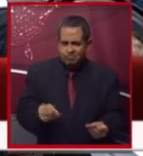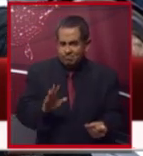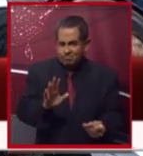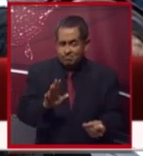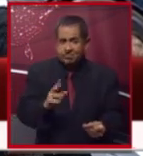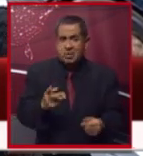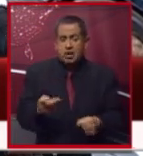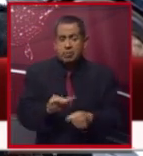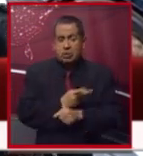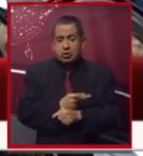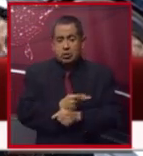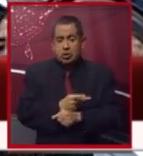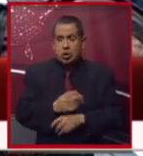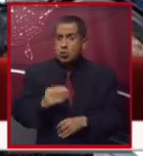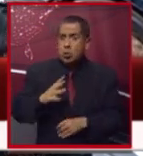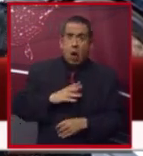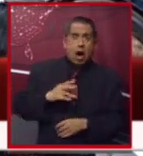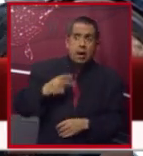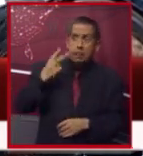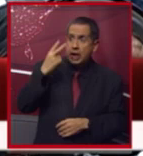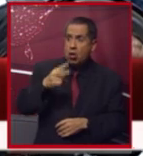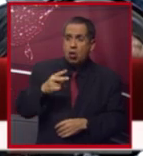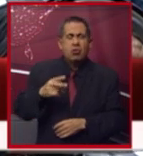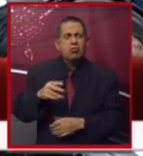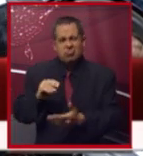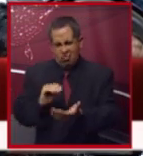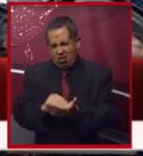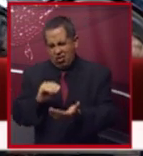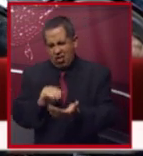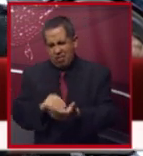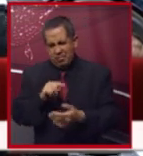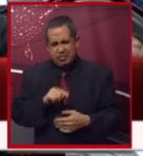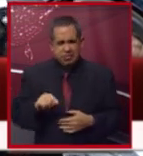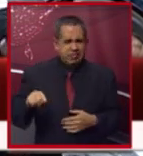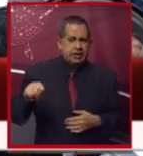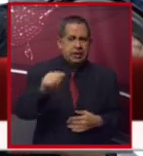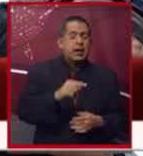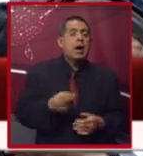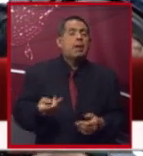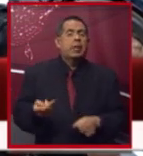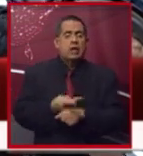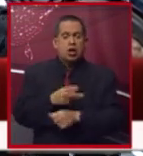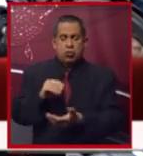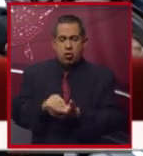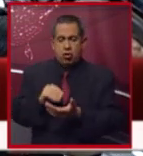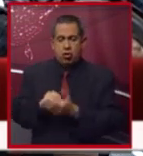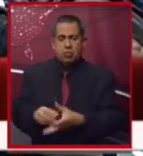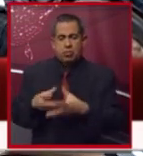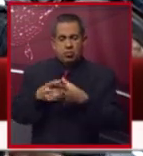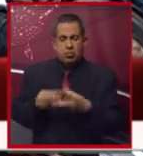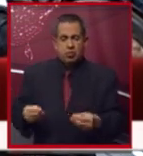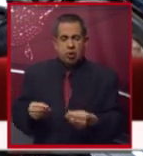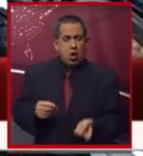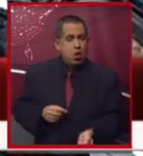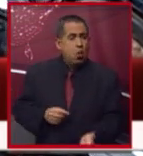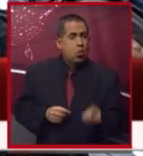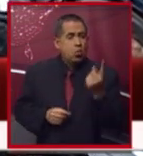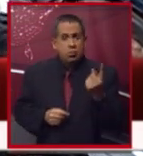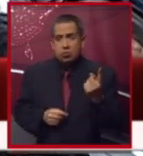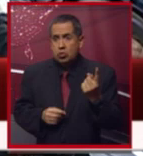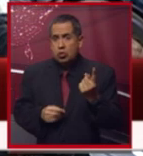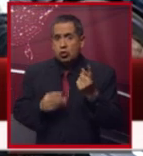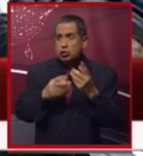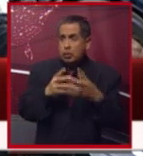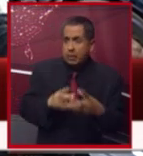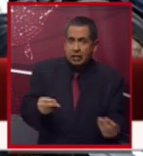decir que ya no existe en México este delito mientras continúe desaparecido uno solo de nuestros hijos